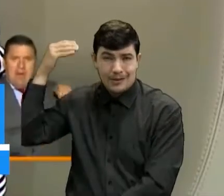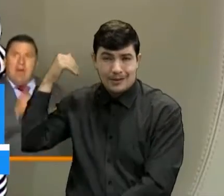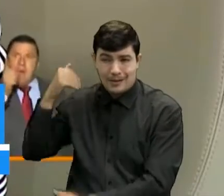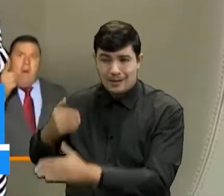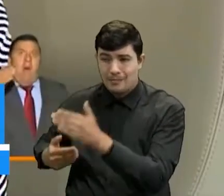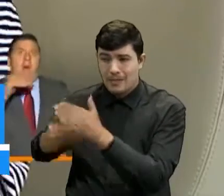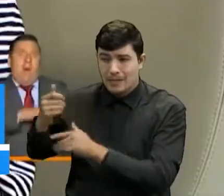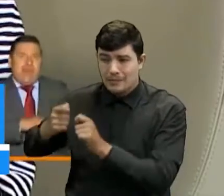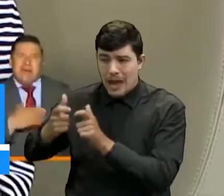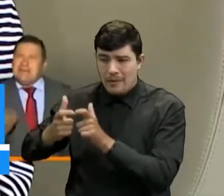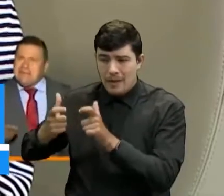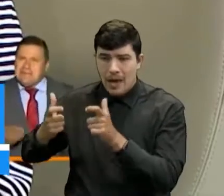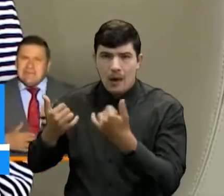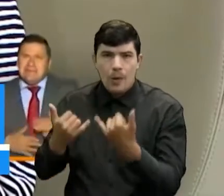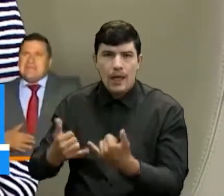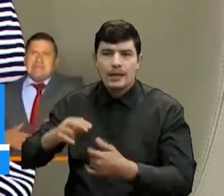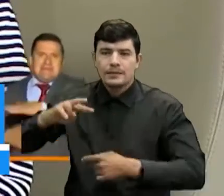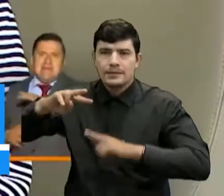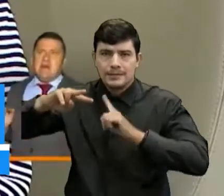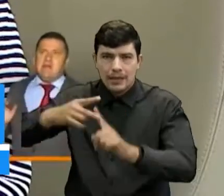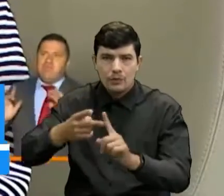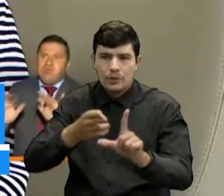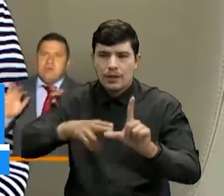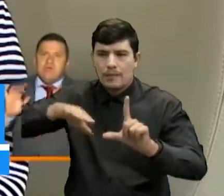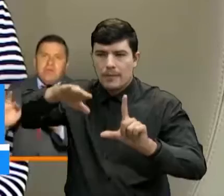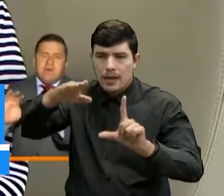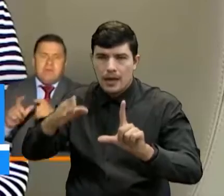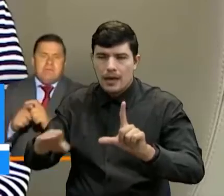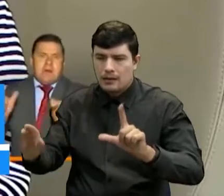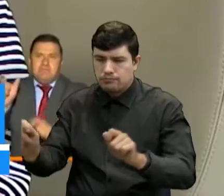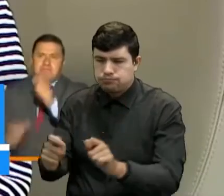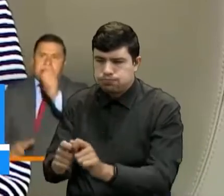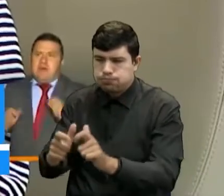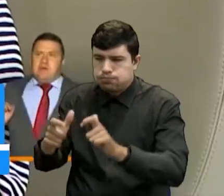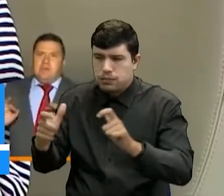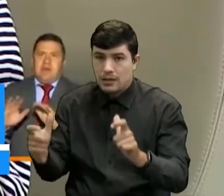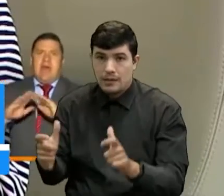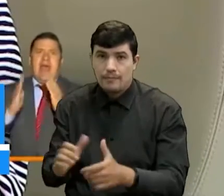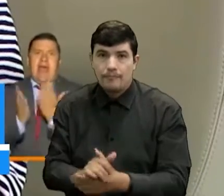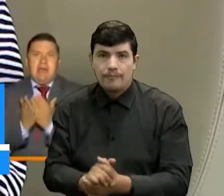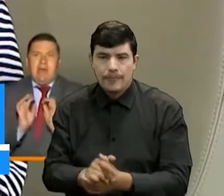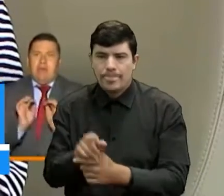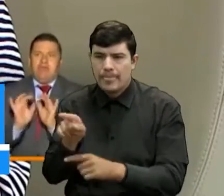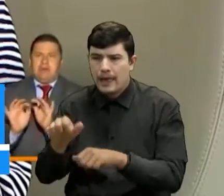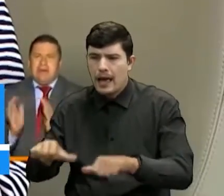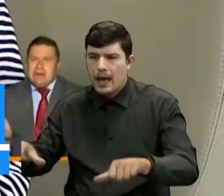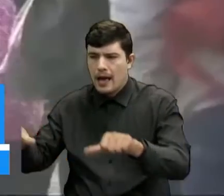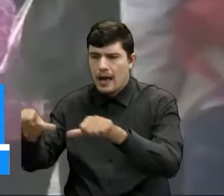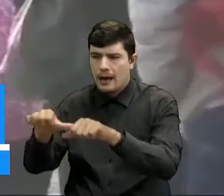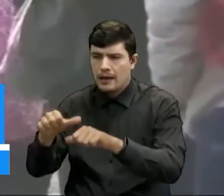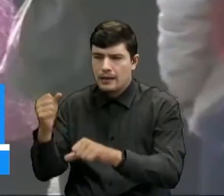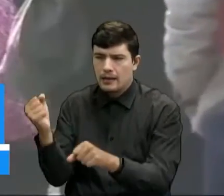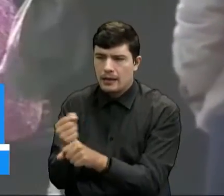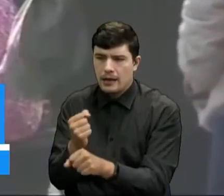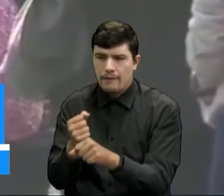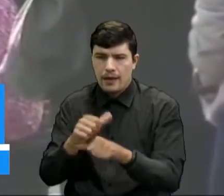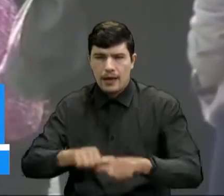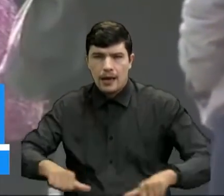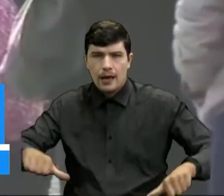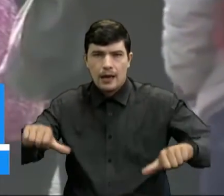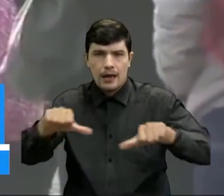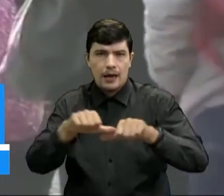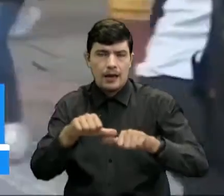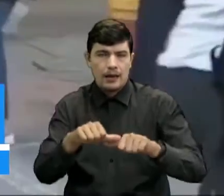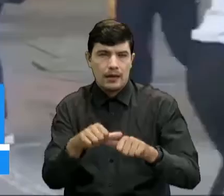Y sobre todo se están ubicando en conglomerados, en lugares educativos, en lugares de trabajo, en hogares